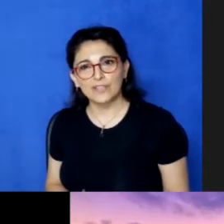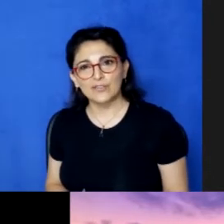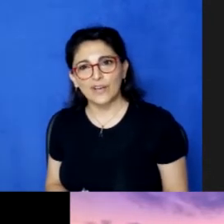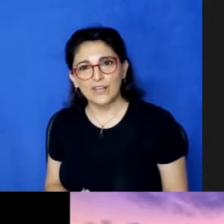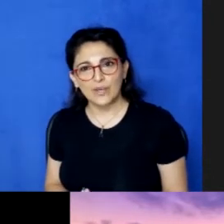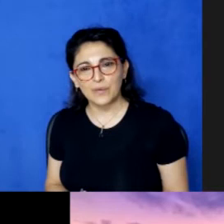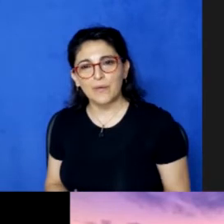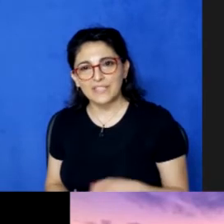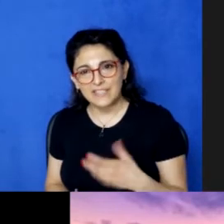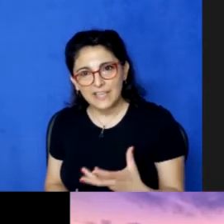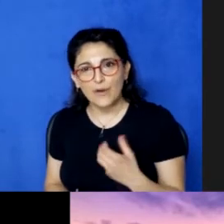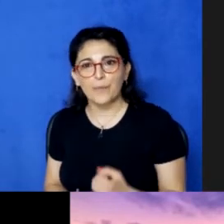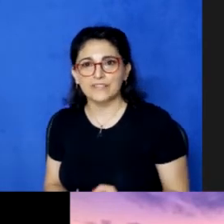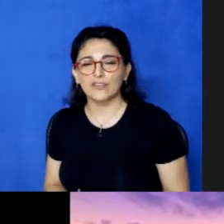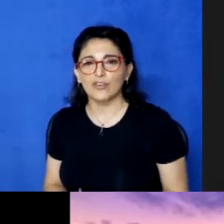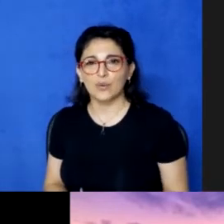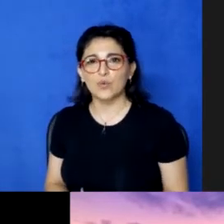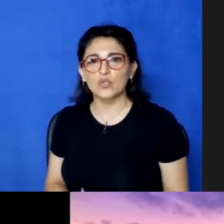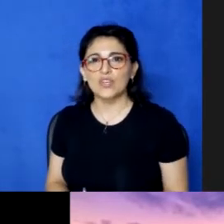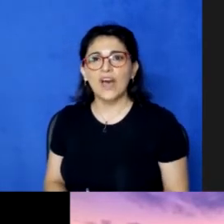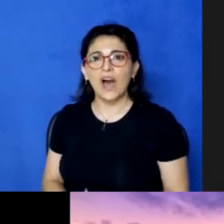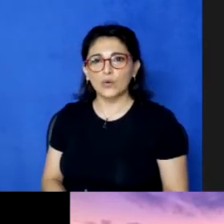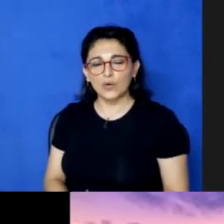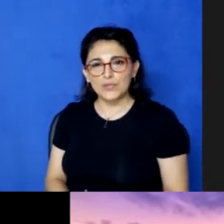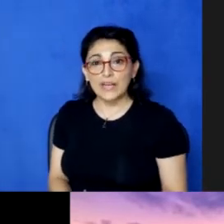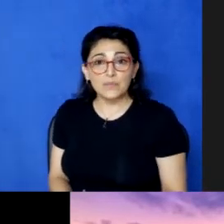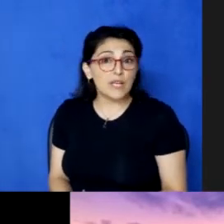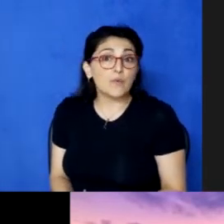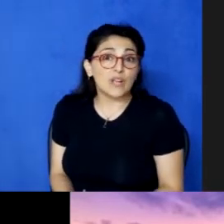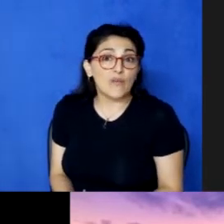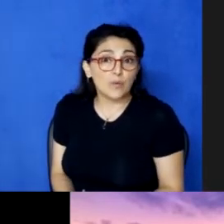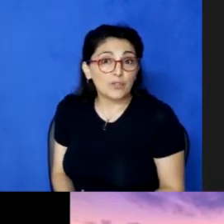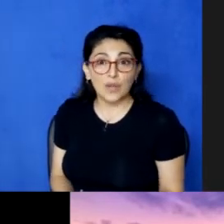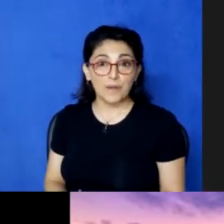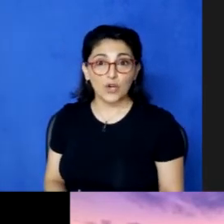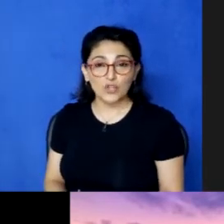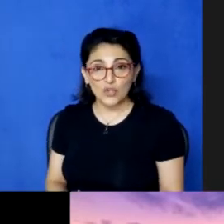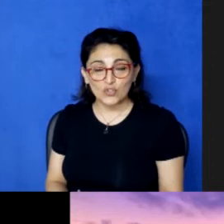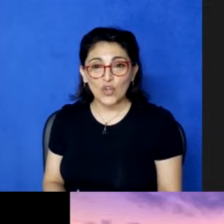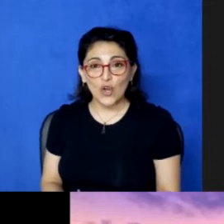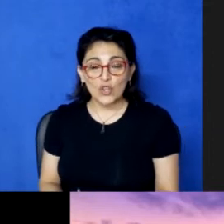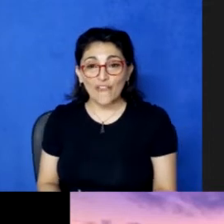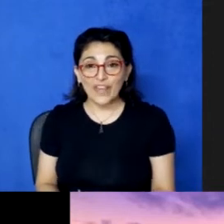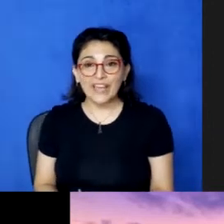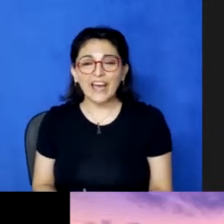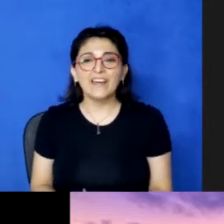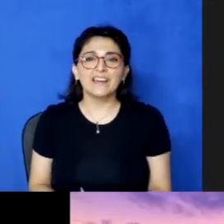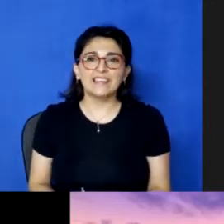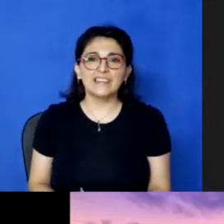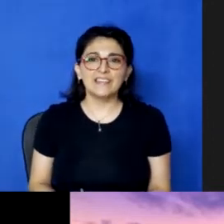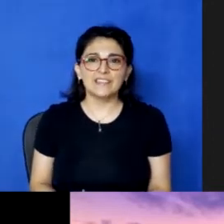por lo tanto el año que viene vamos a seguir compartiendo con recursos audiovisuales, veremos en el formato que mejor nos